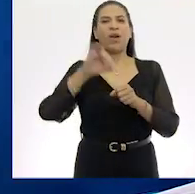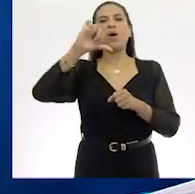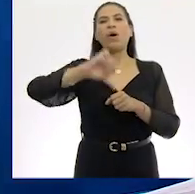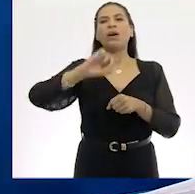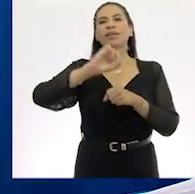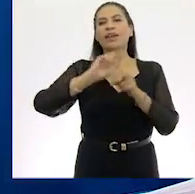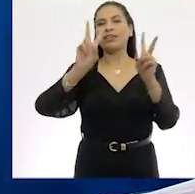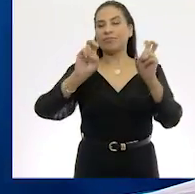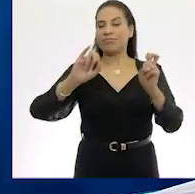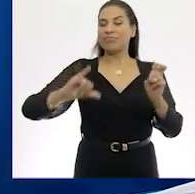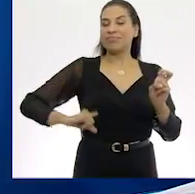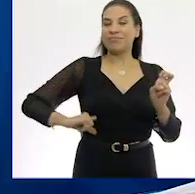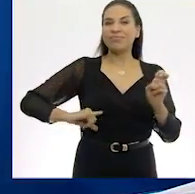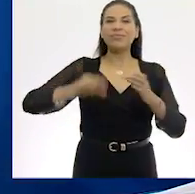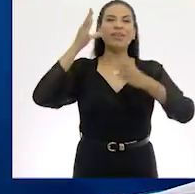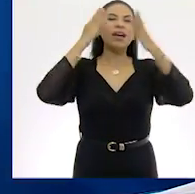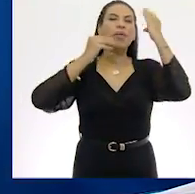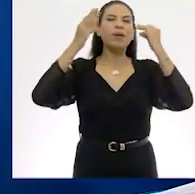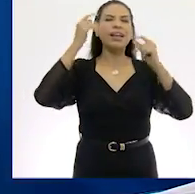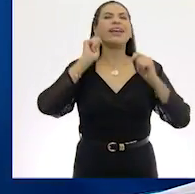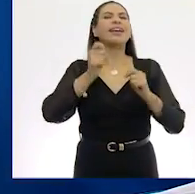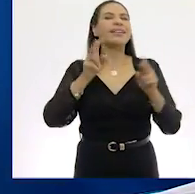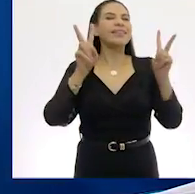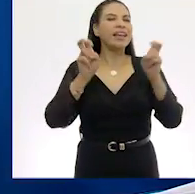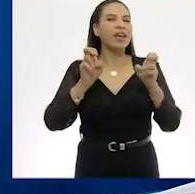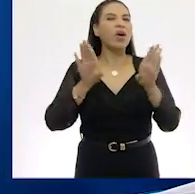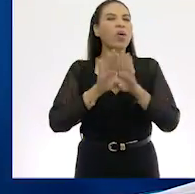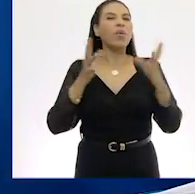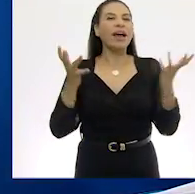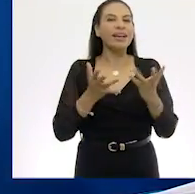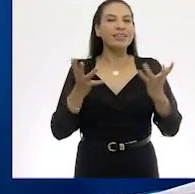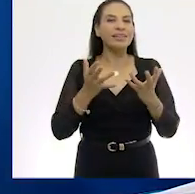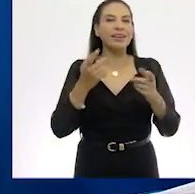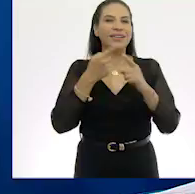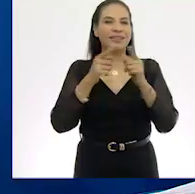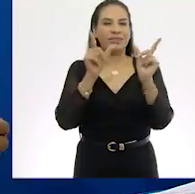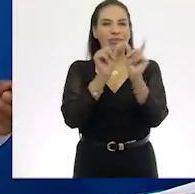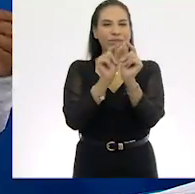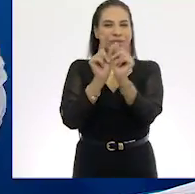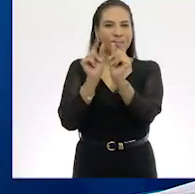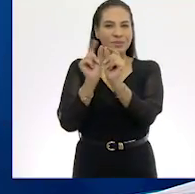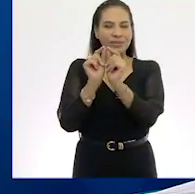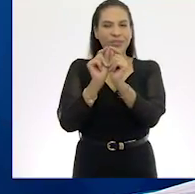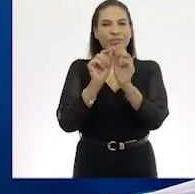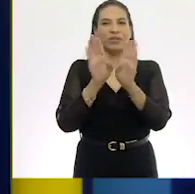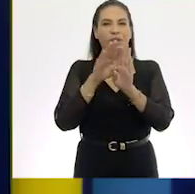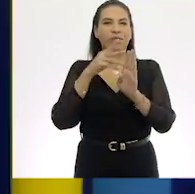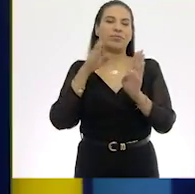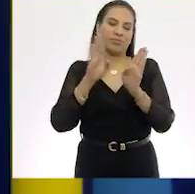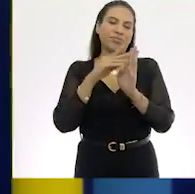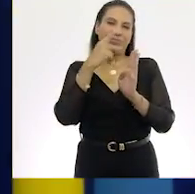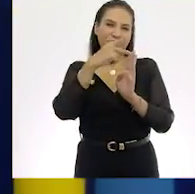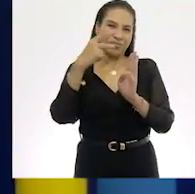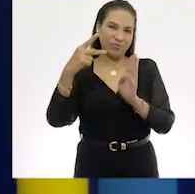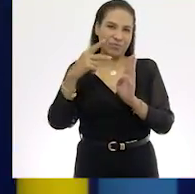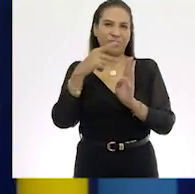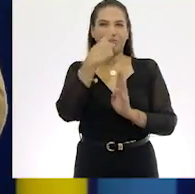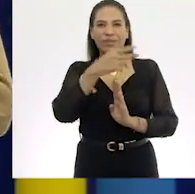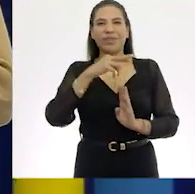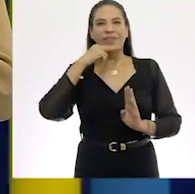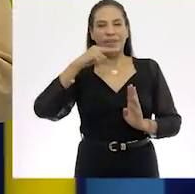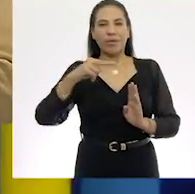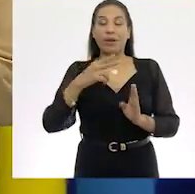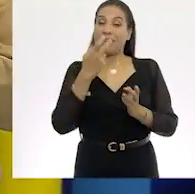a ver un tema interesante. Vamos a aprender acerca de cómo realizar síntesis y resúmenes propios. ¡Qué bueno,